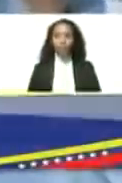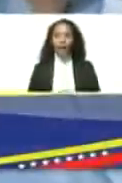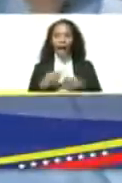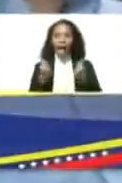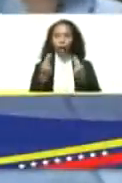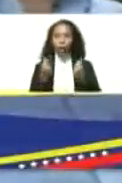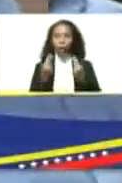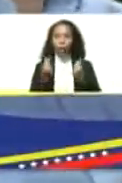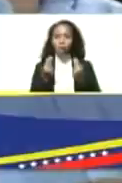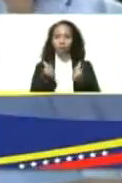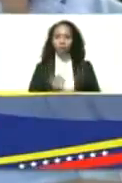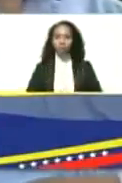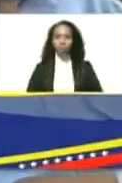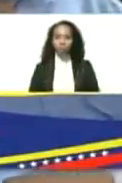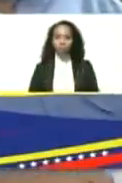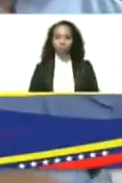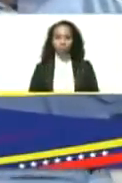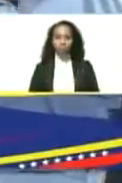económico.